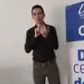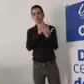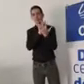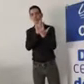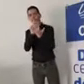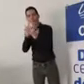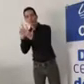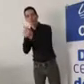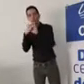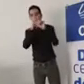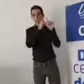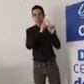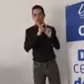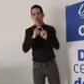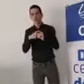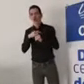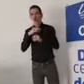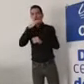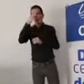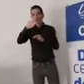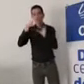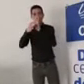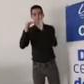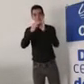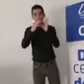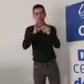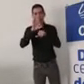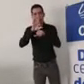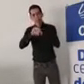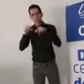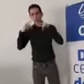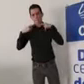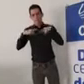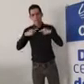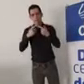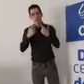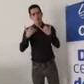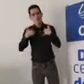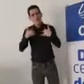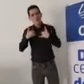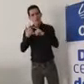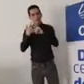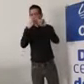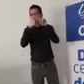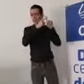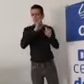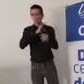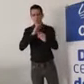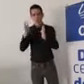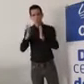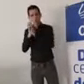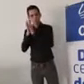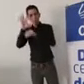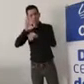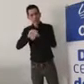oportunidad a personas distintas, a generaciones distintas que pueden estar igual o mejor preparados que los que nos llevan años. Hay personas que pueden tener 60